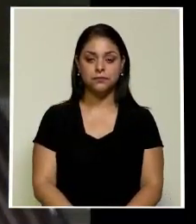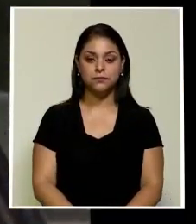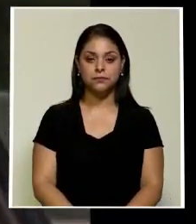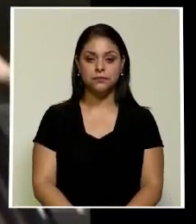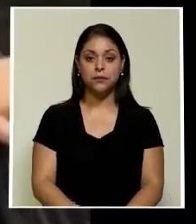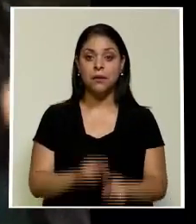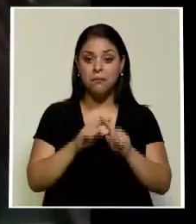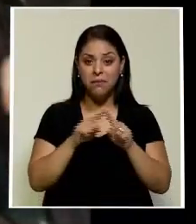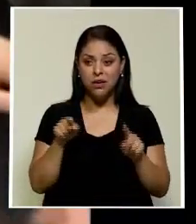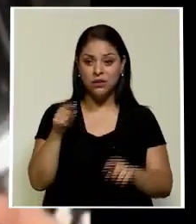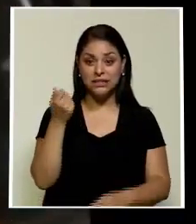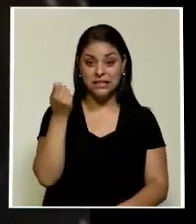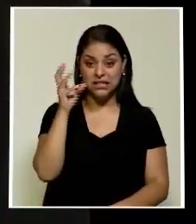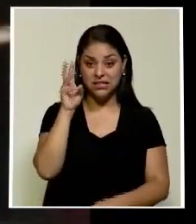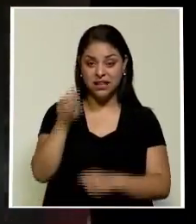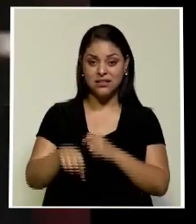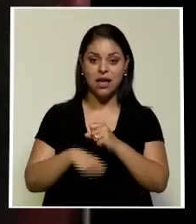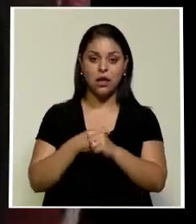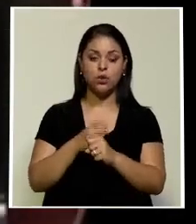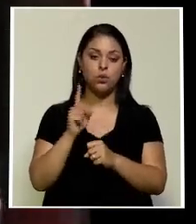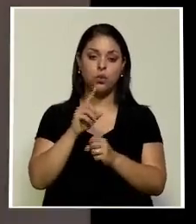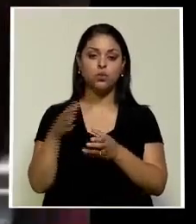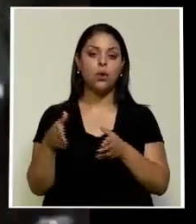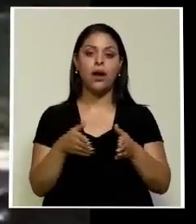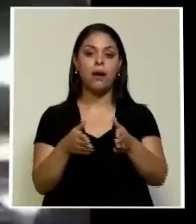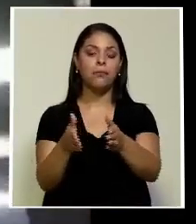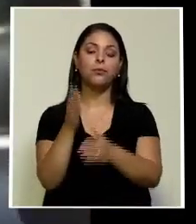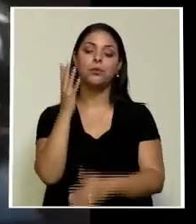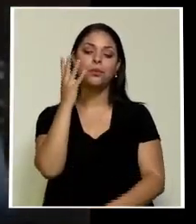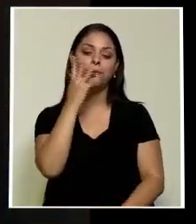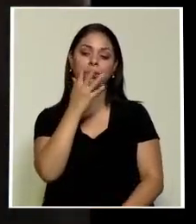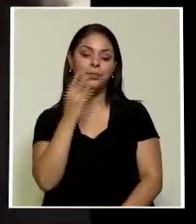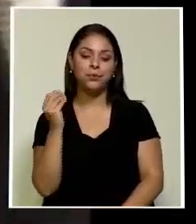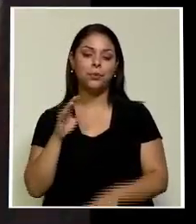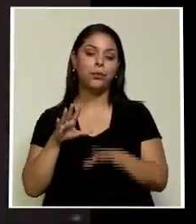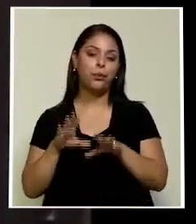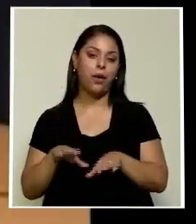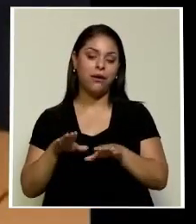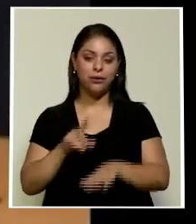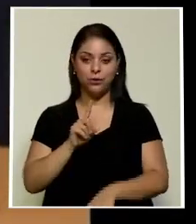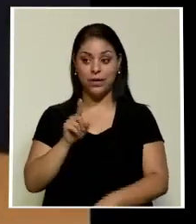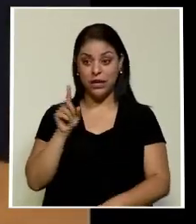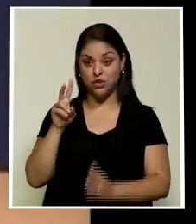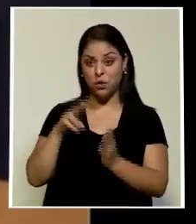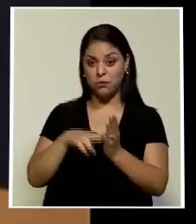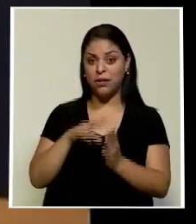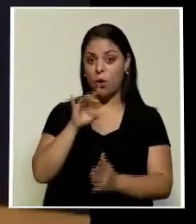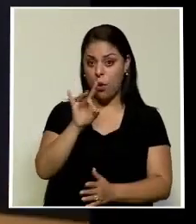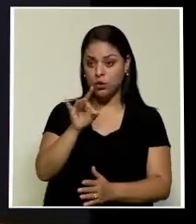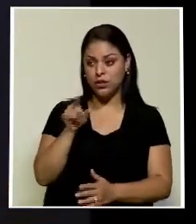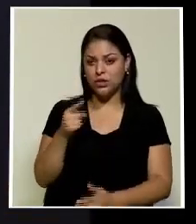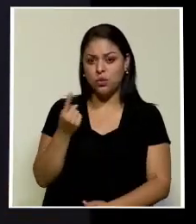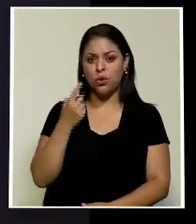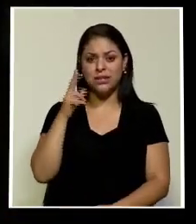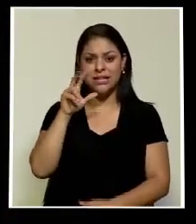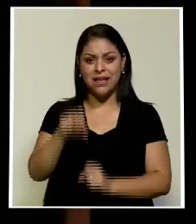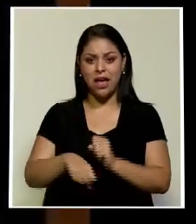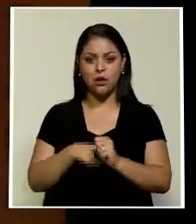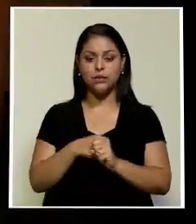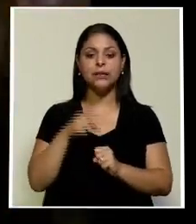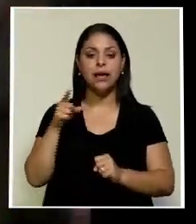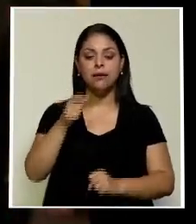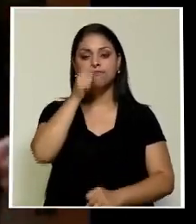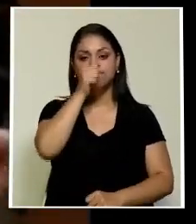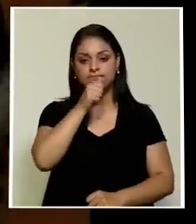Pero estos 16 años no han sido un camino de rosas. En 2008, cuando solo llevaba 3 años en el poder, tuvo que lidiar con la